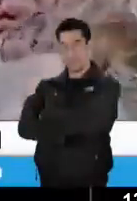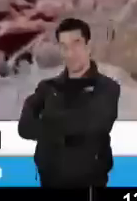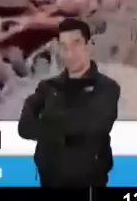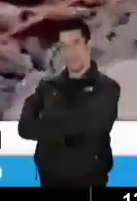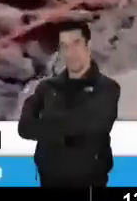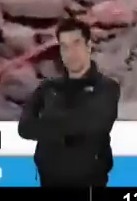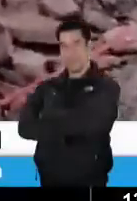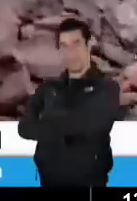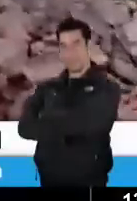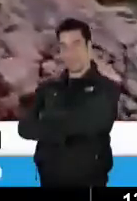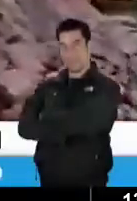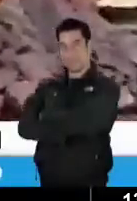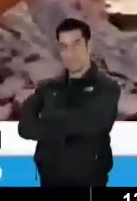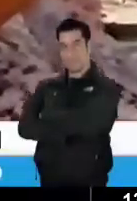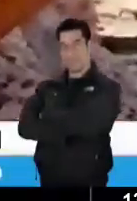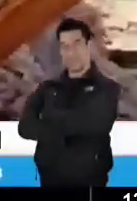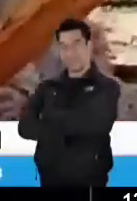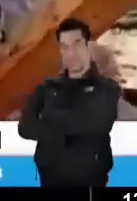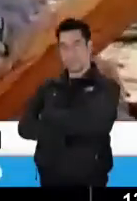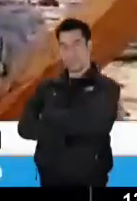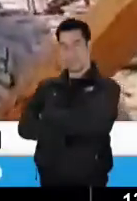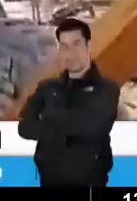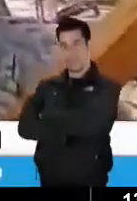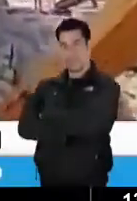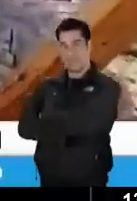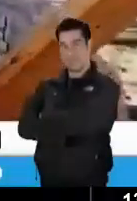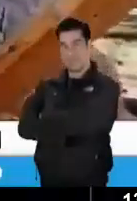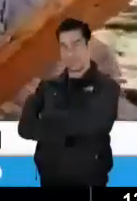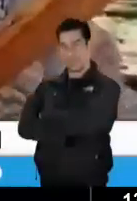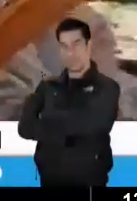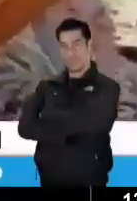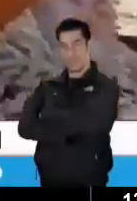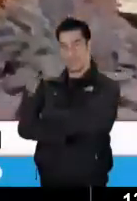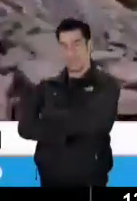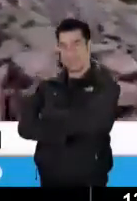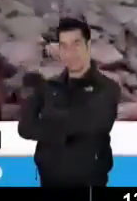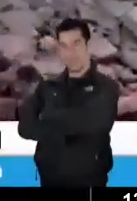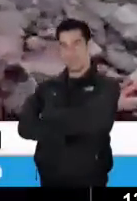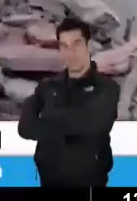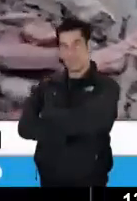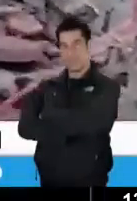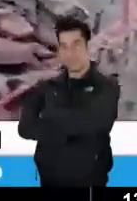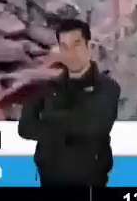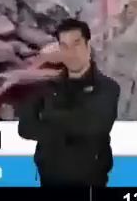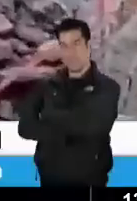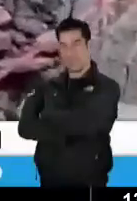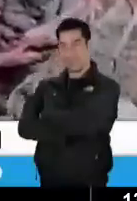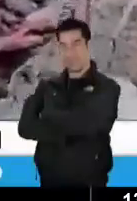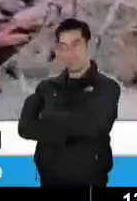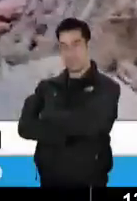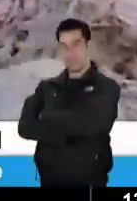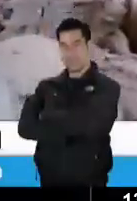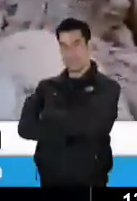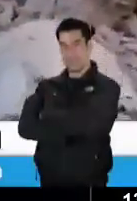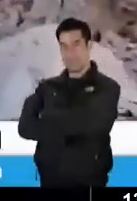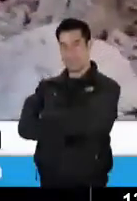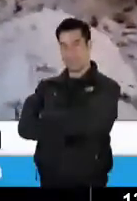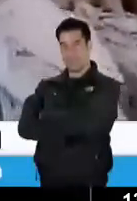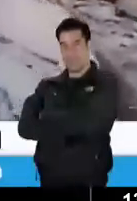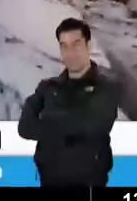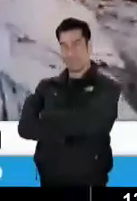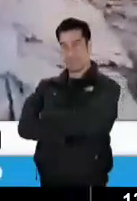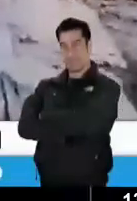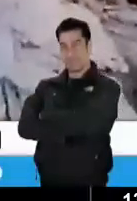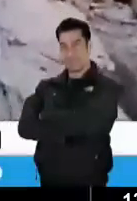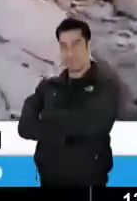mucho, que ellos prefieren que los cerca de 1.200 millones de pesos que el gobierno tiene destinado para demoler estos